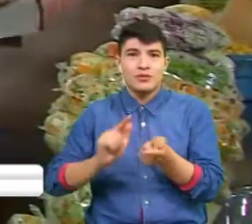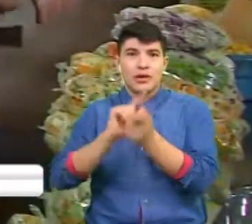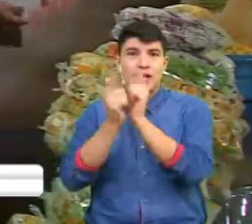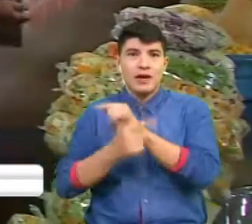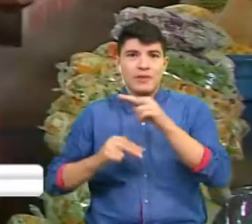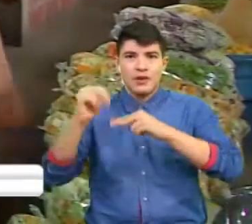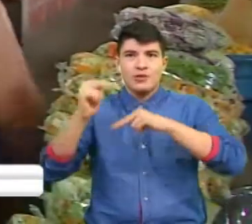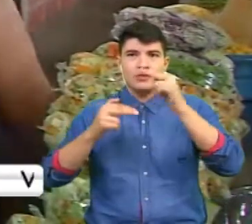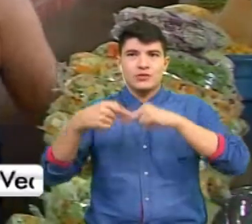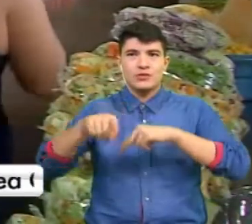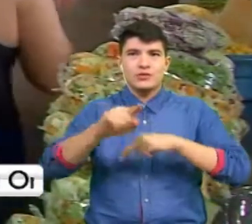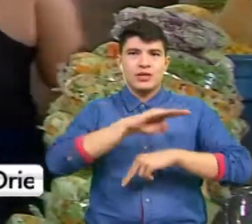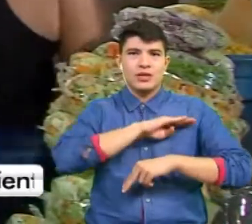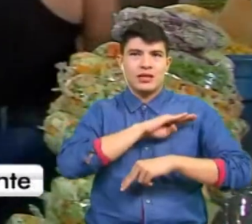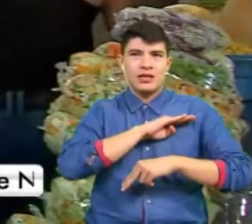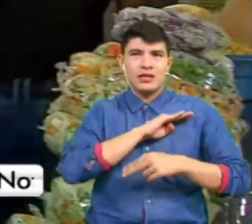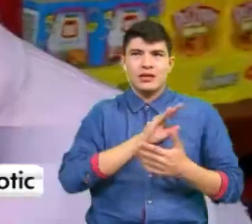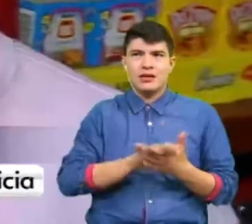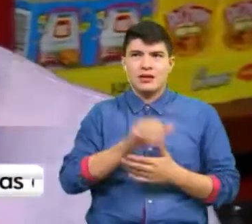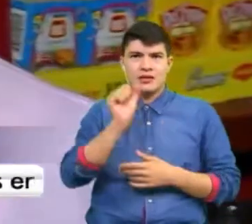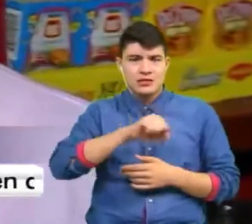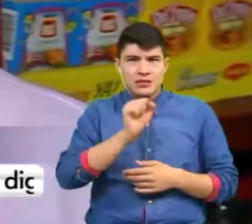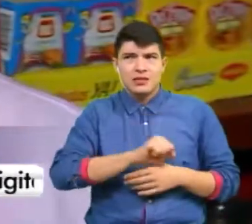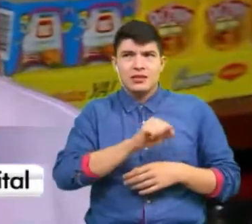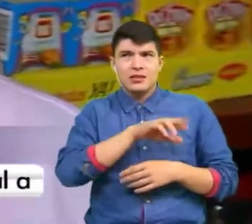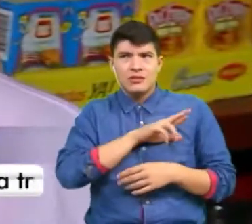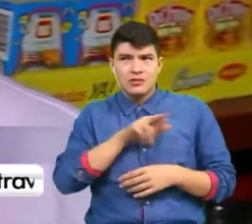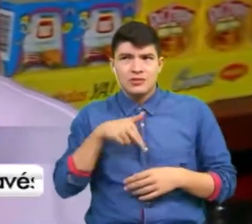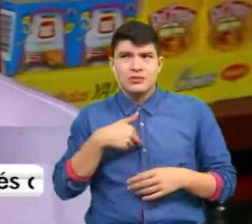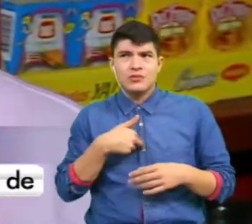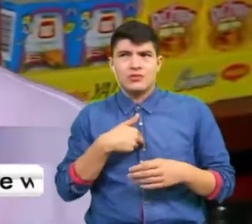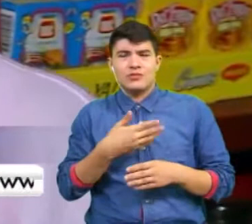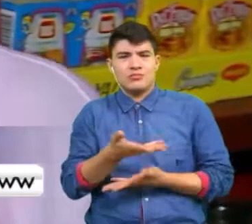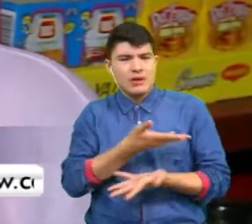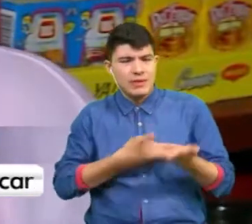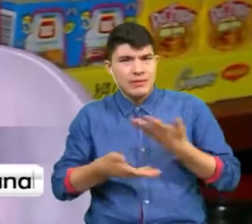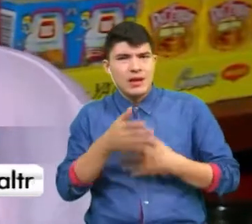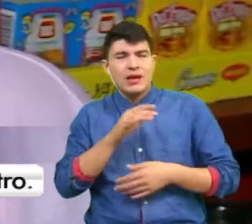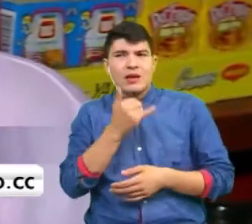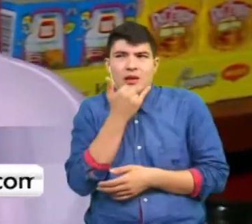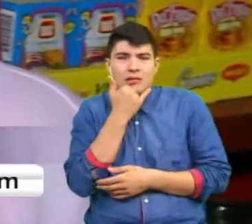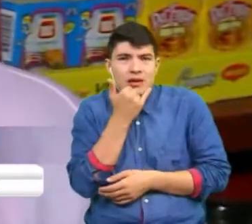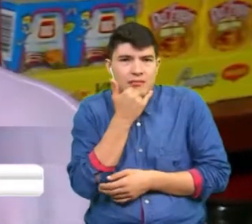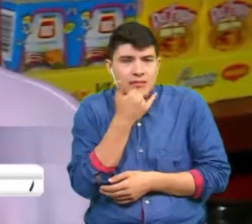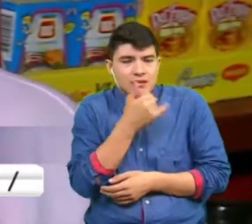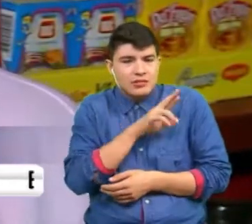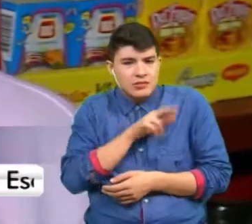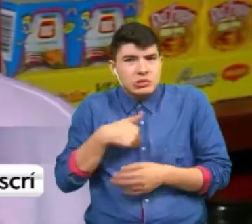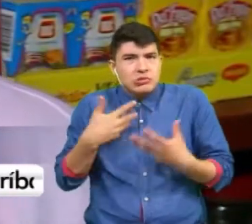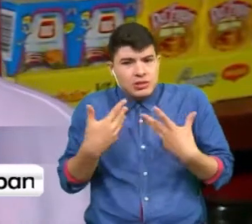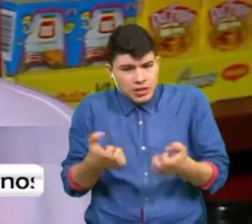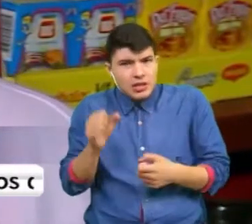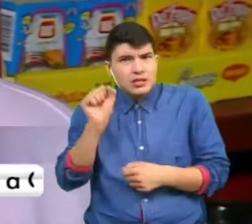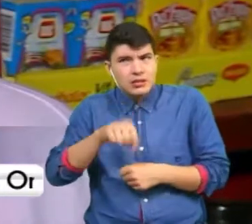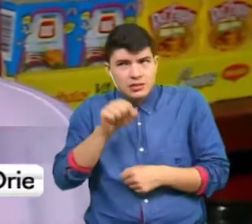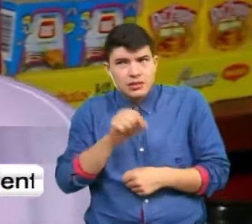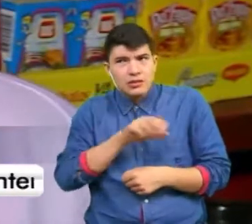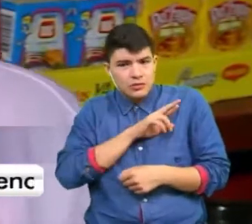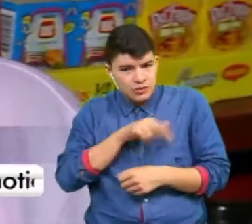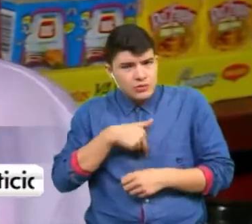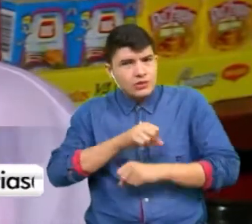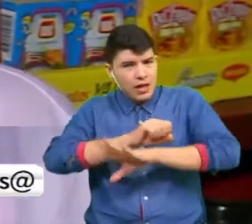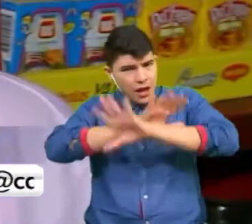de la alcaldía. Sí, ingeniero Dani, usted sabe que nosotros hemos hablado en muchas ocasiones, lo que pasa es que nosotros sí queremos que seamos